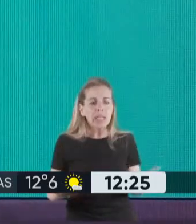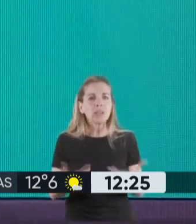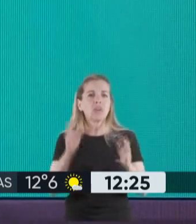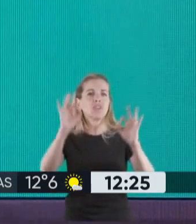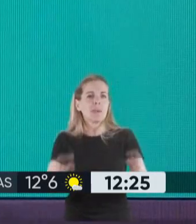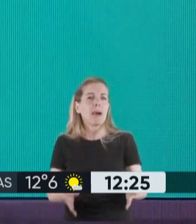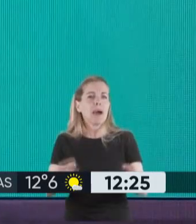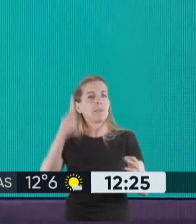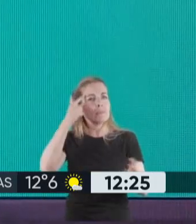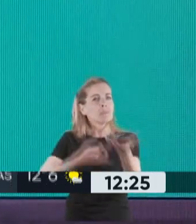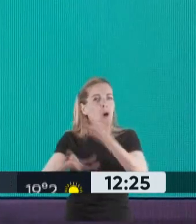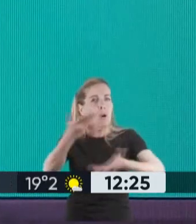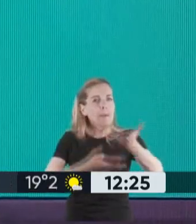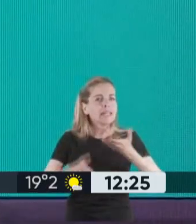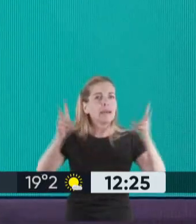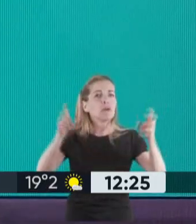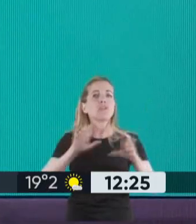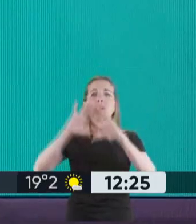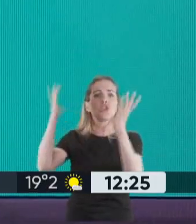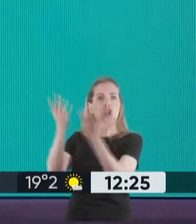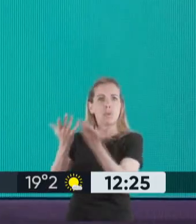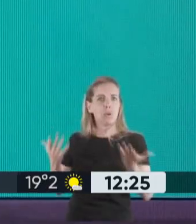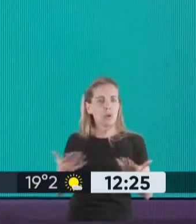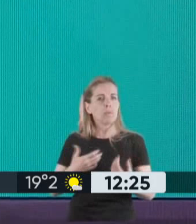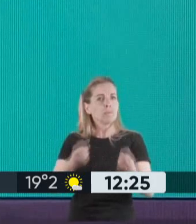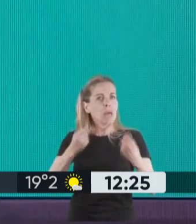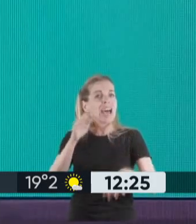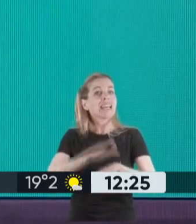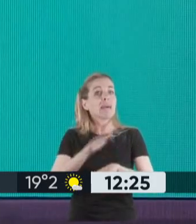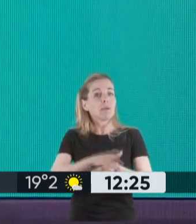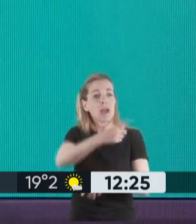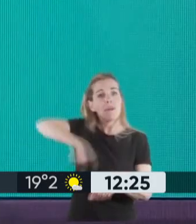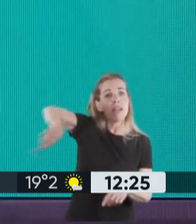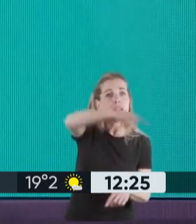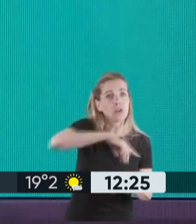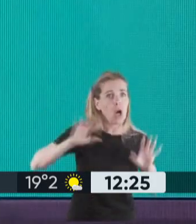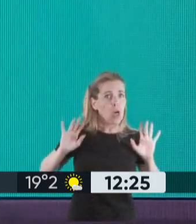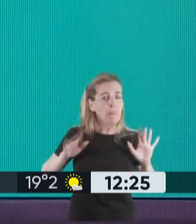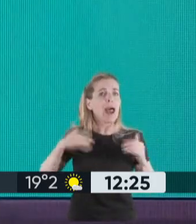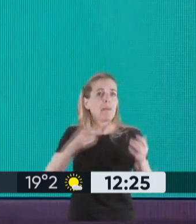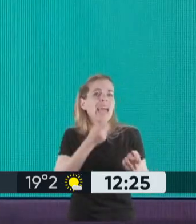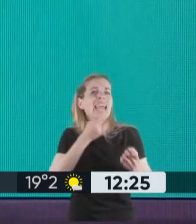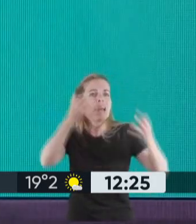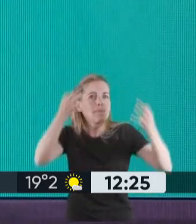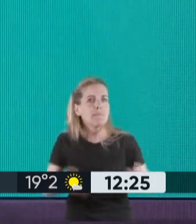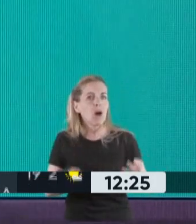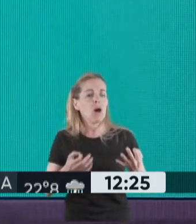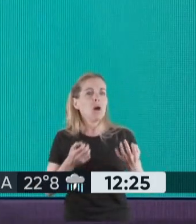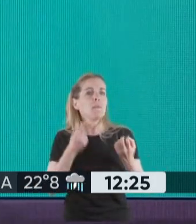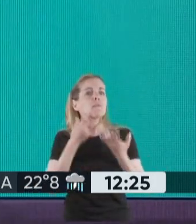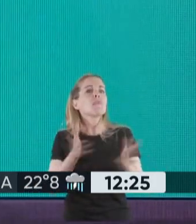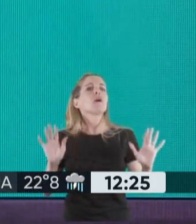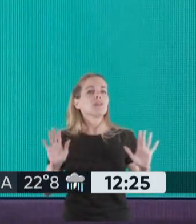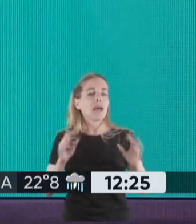vive y tomemos el toro por las astas como funcionarios que somos, con nuestro ejemplo y con nuestra prédica, para